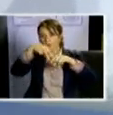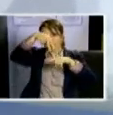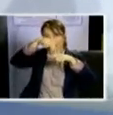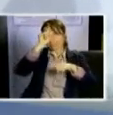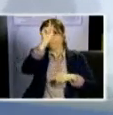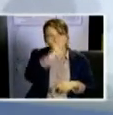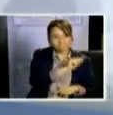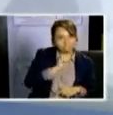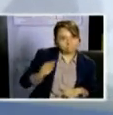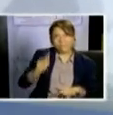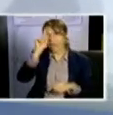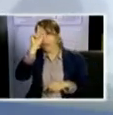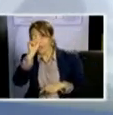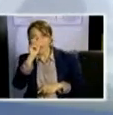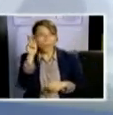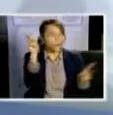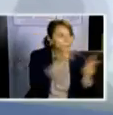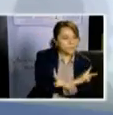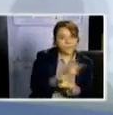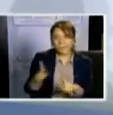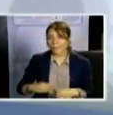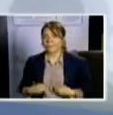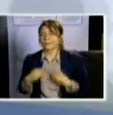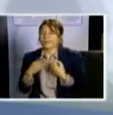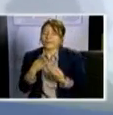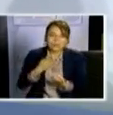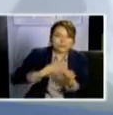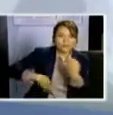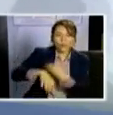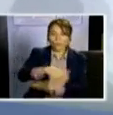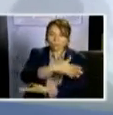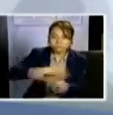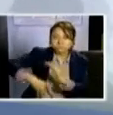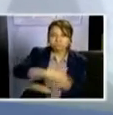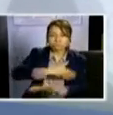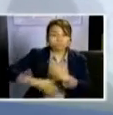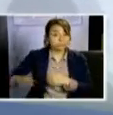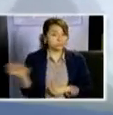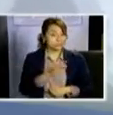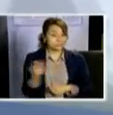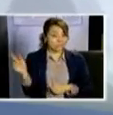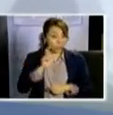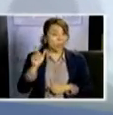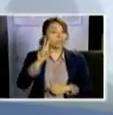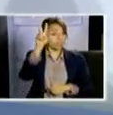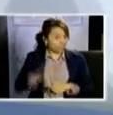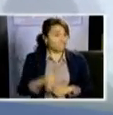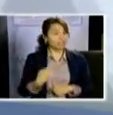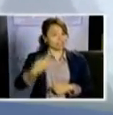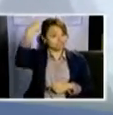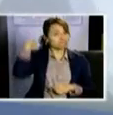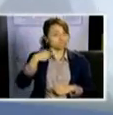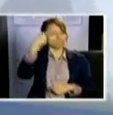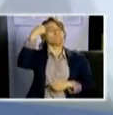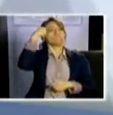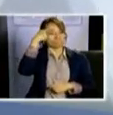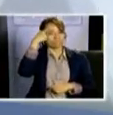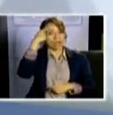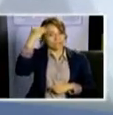seamos conscientes de este triángulo de la vida, entonces nos caerá el 20 para poder determinar las acciones contundentes que vamos a